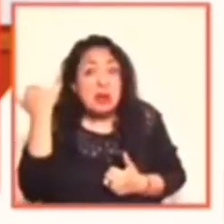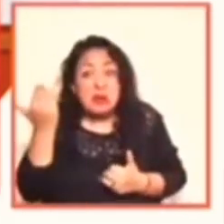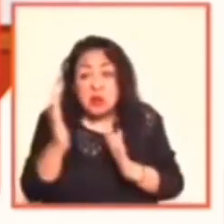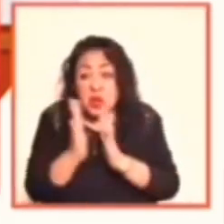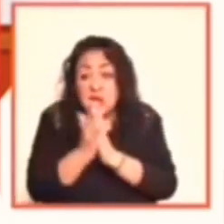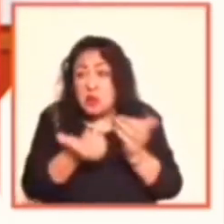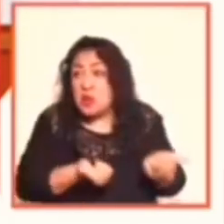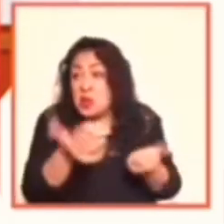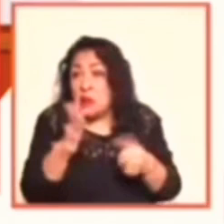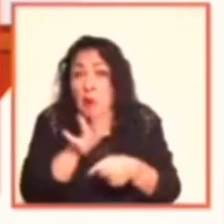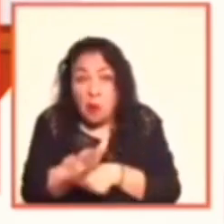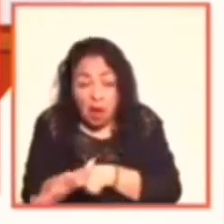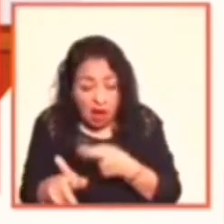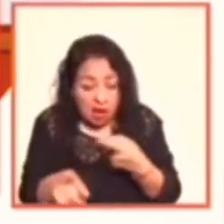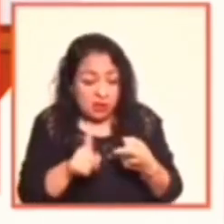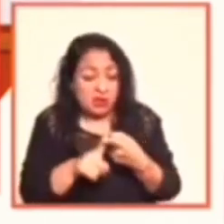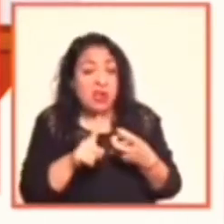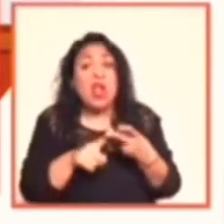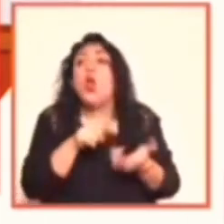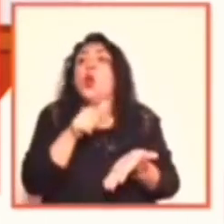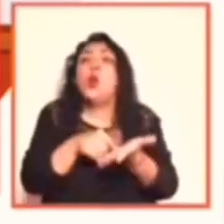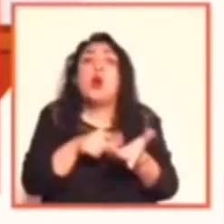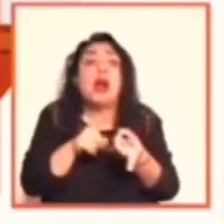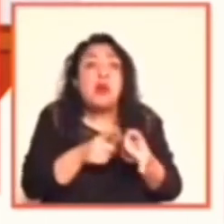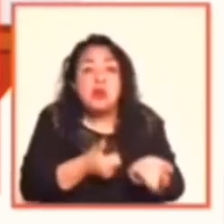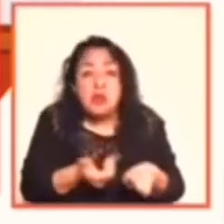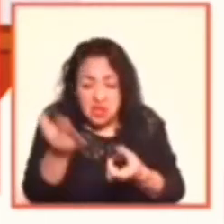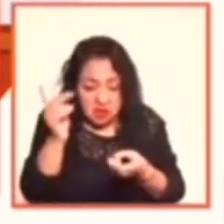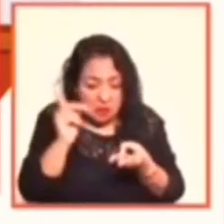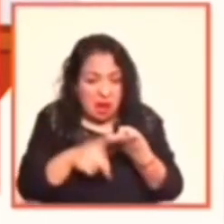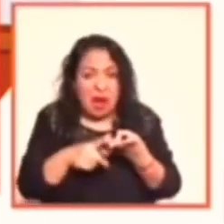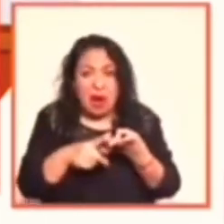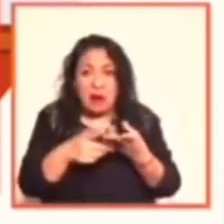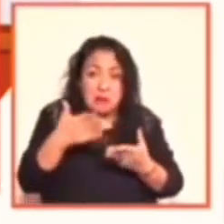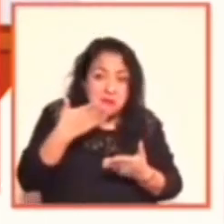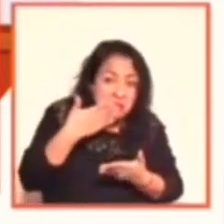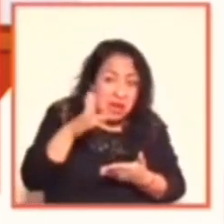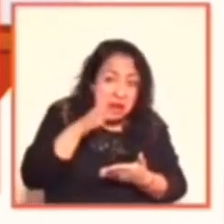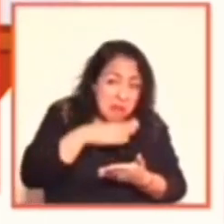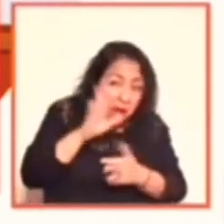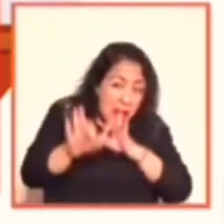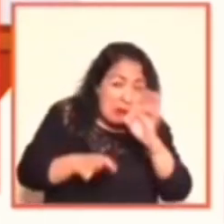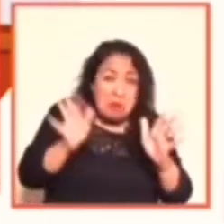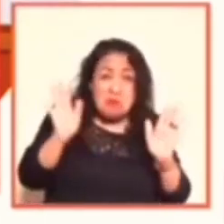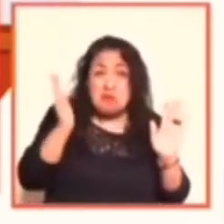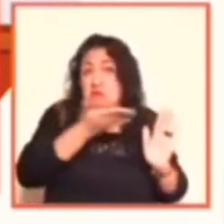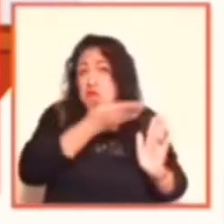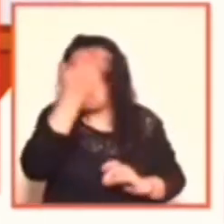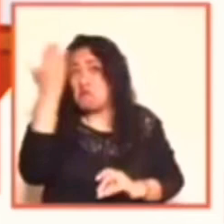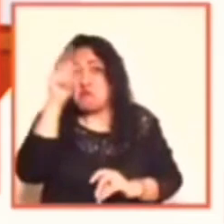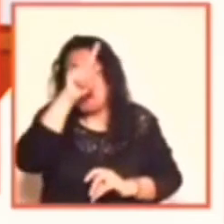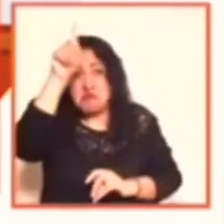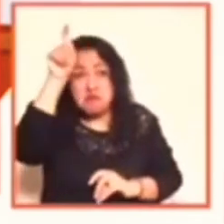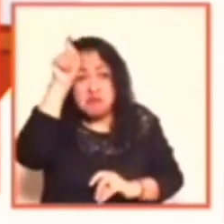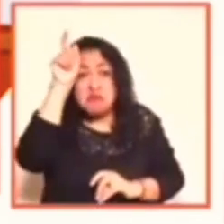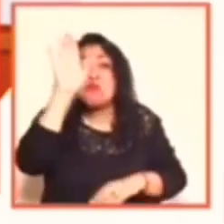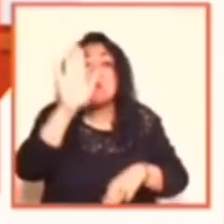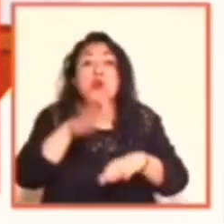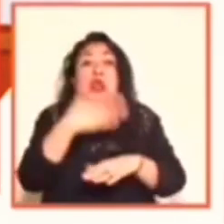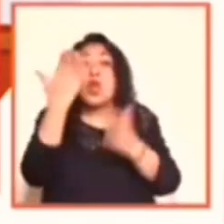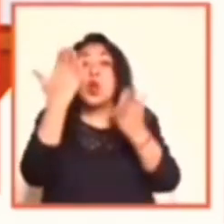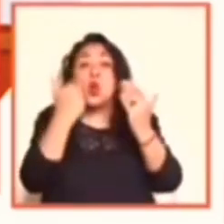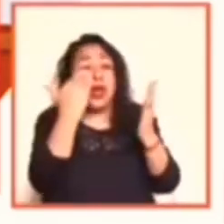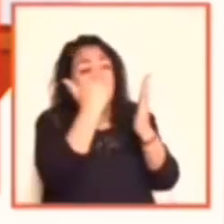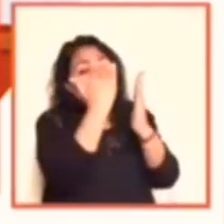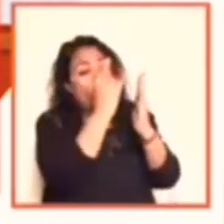enviaron, ni dónde están, ni en qué condiciones se encuentran. Porque nunca se generó un catálogo público,